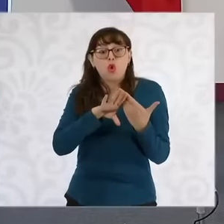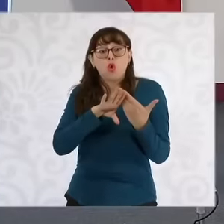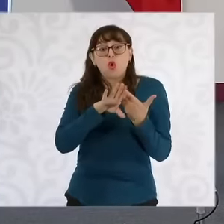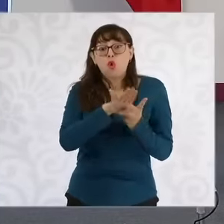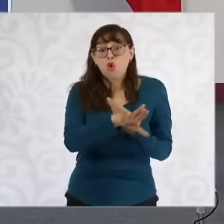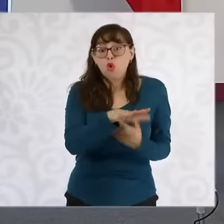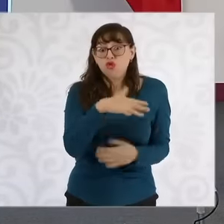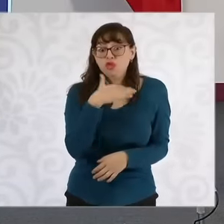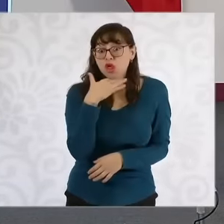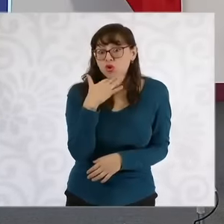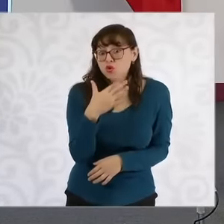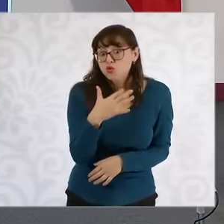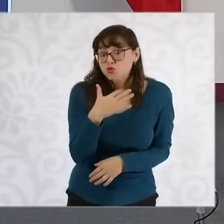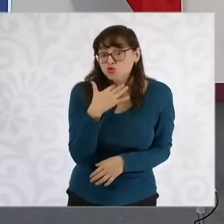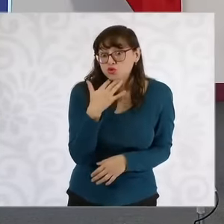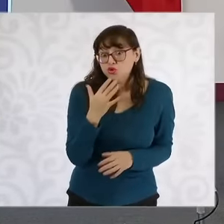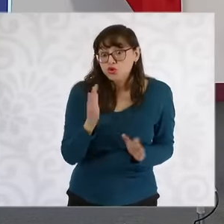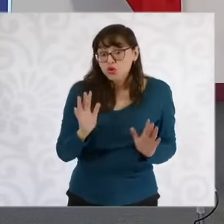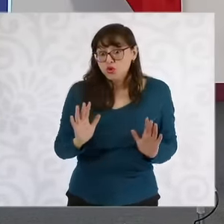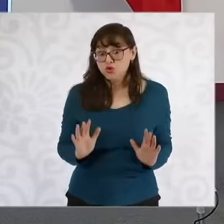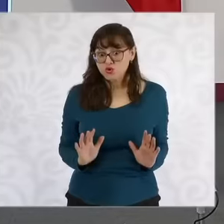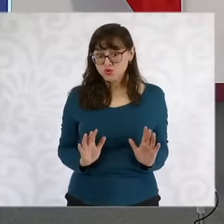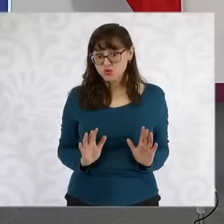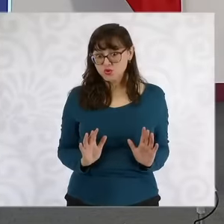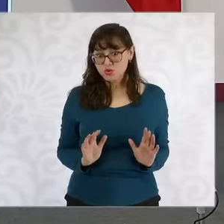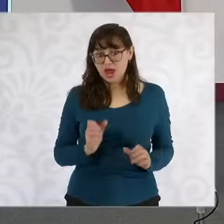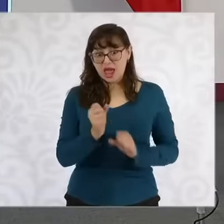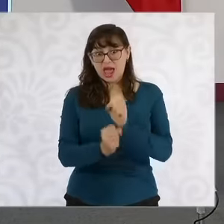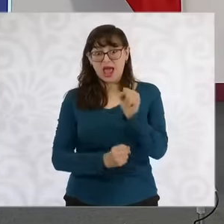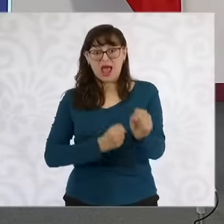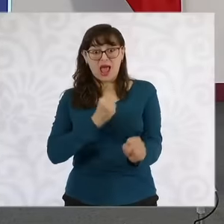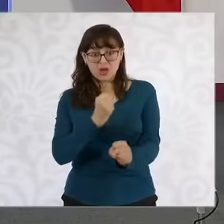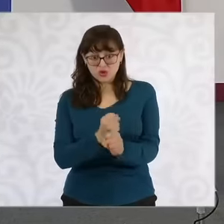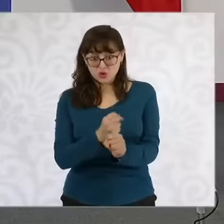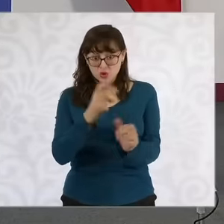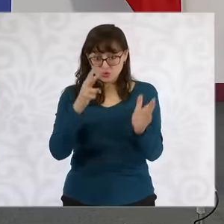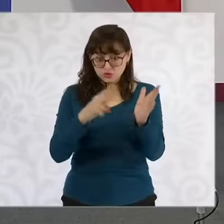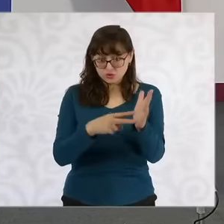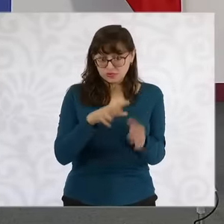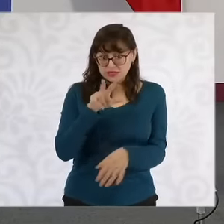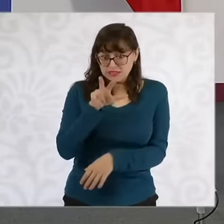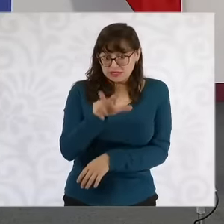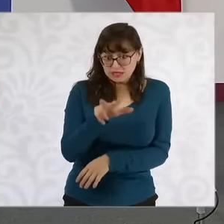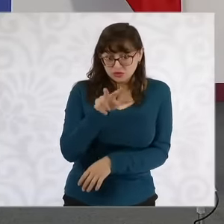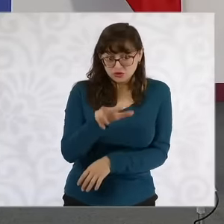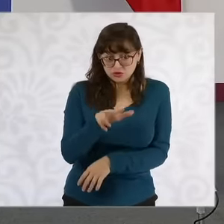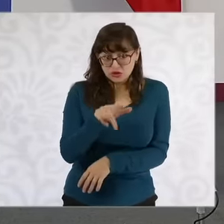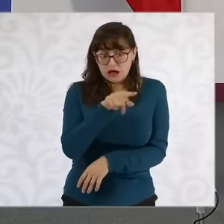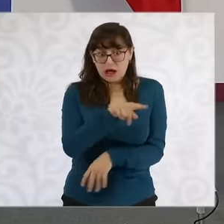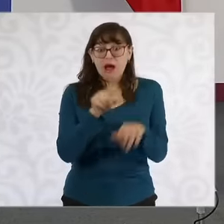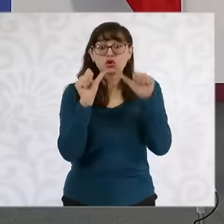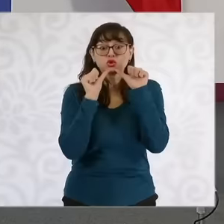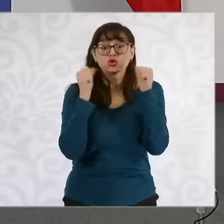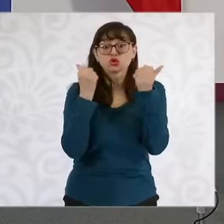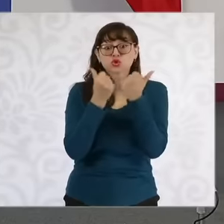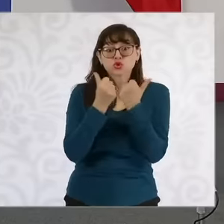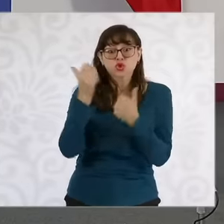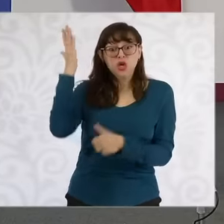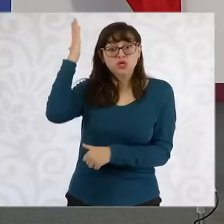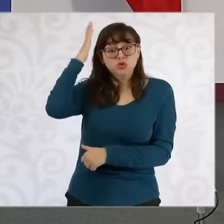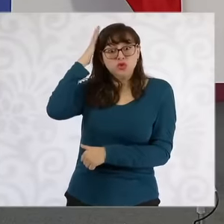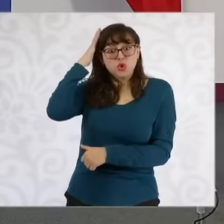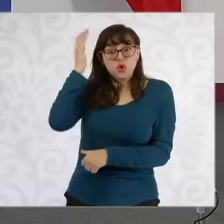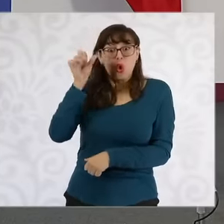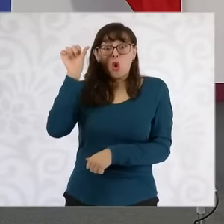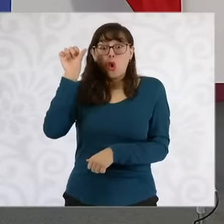En el 2018, lo digo porque su mayor exponente dice que va a marchar